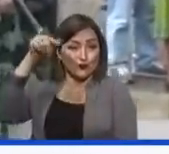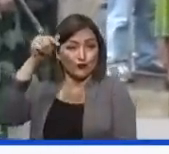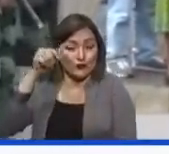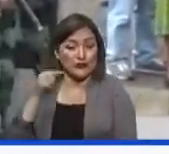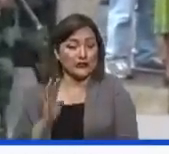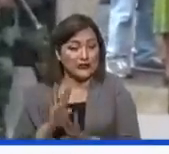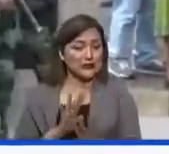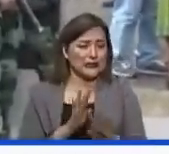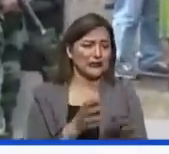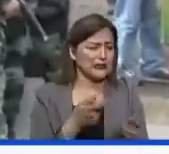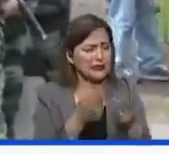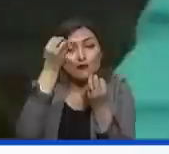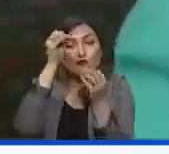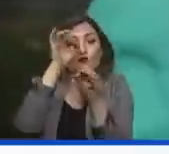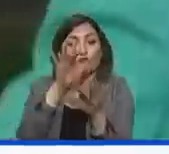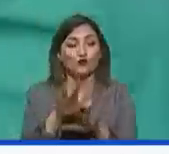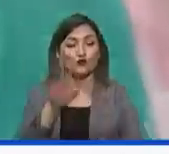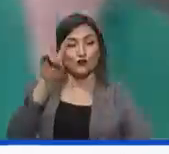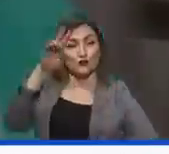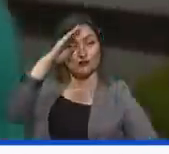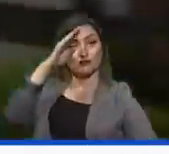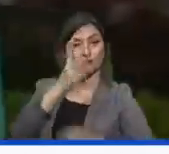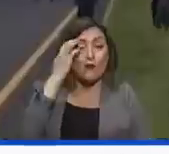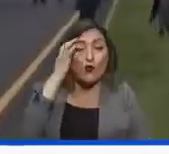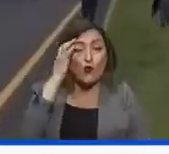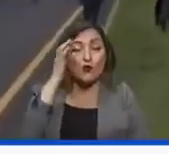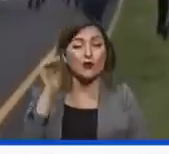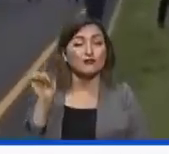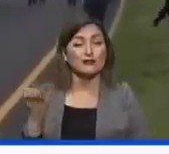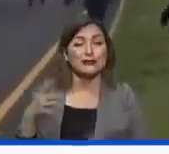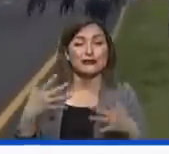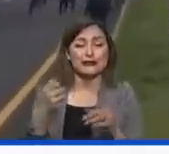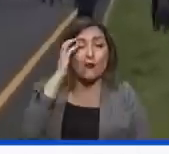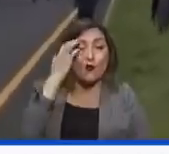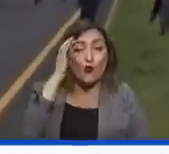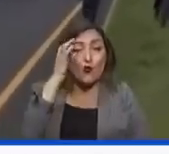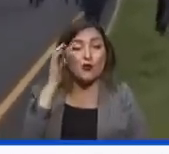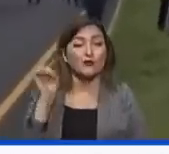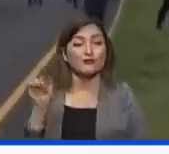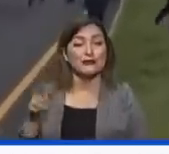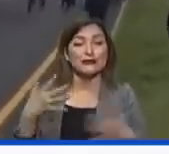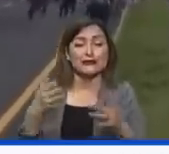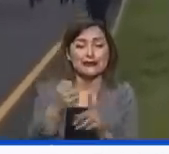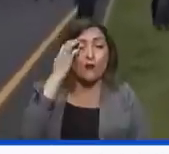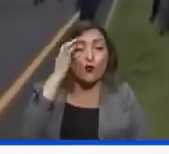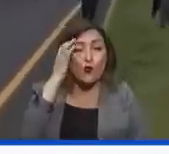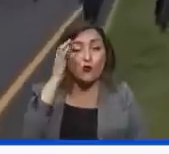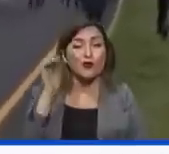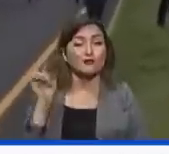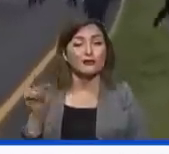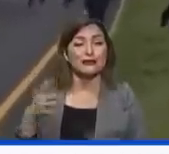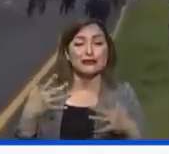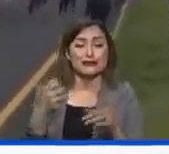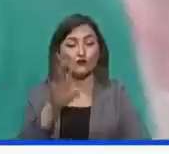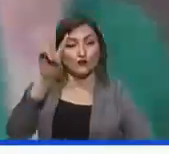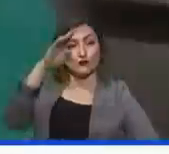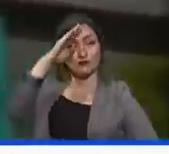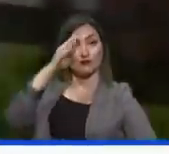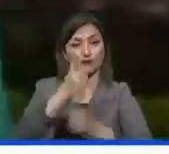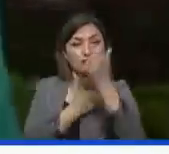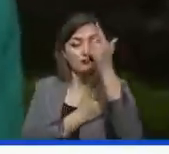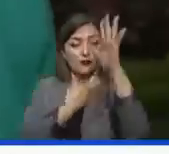armadas trabajaron para desbloquear estas vías y permitir la libre movilidad de igual manera se refirió a los detenidos por las protestas